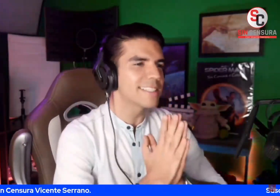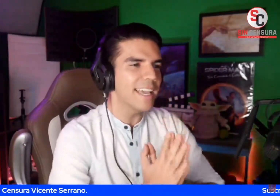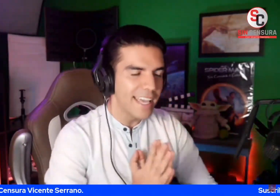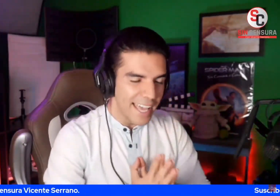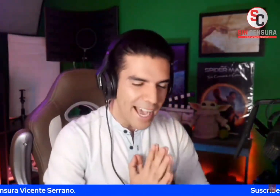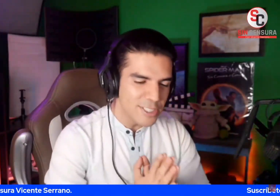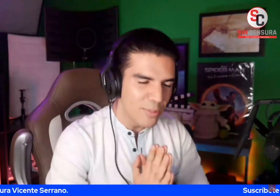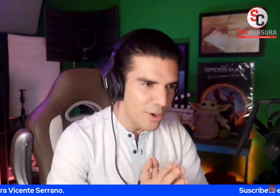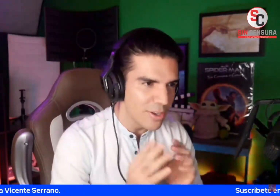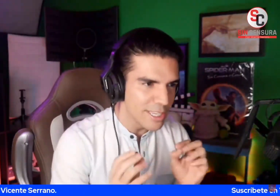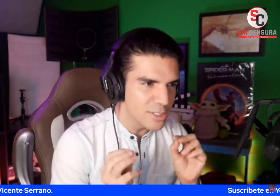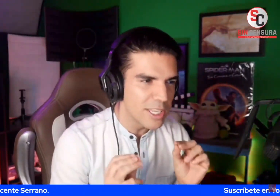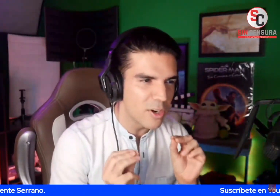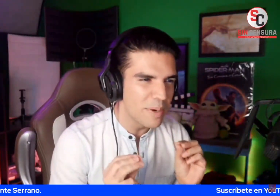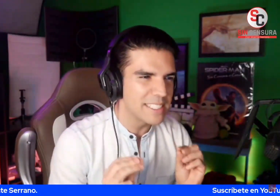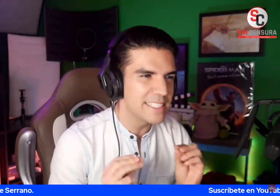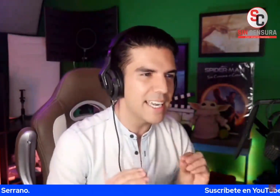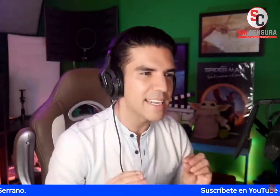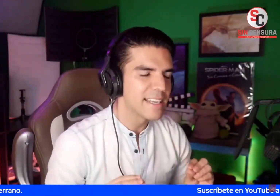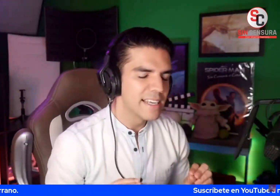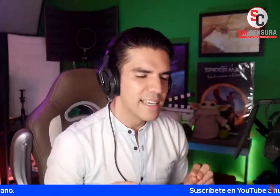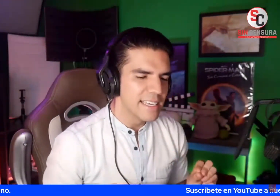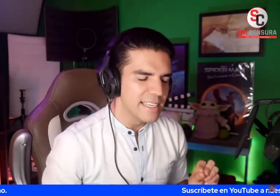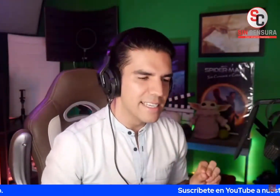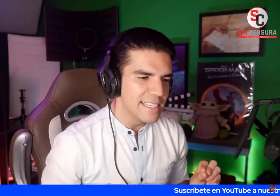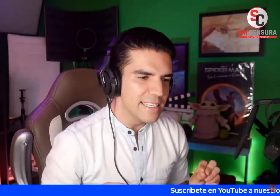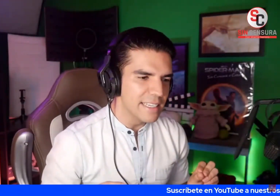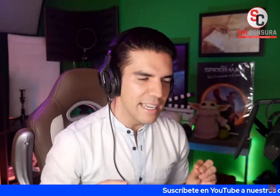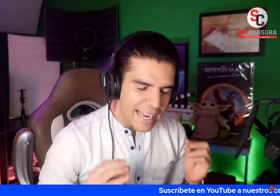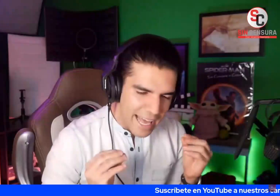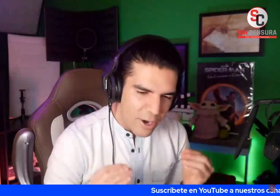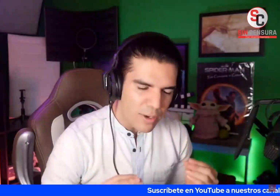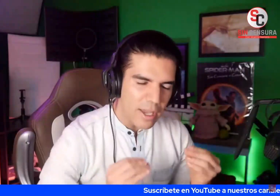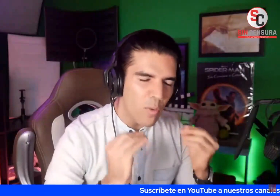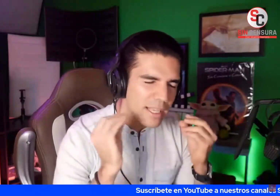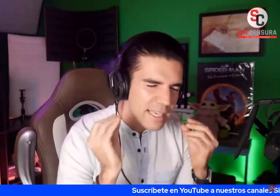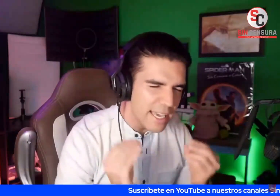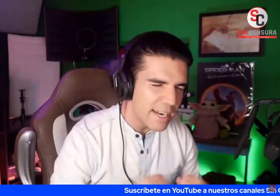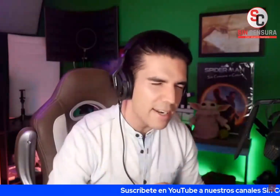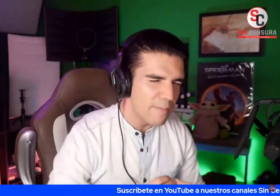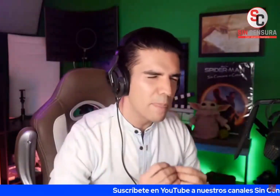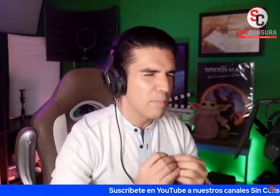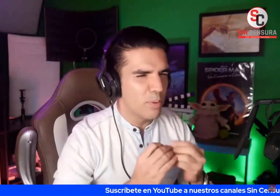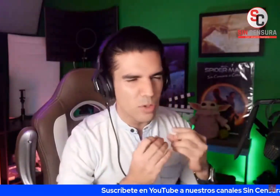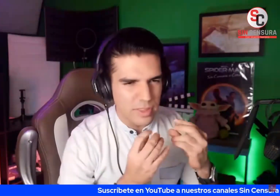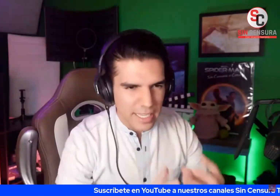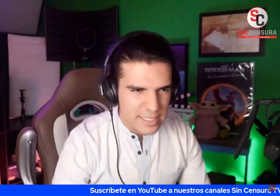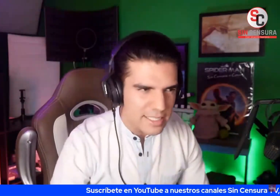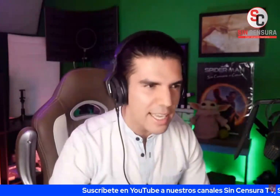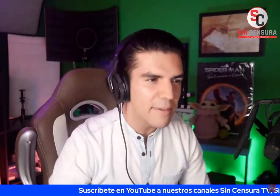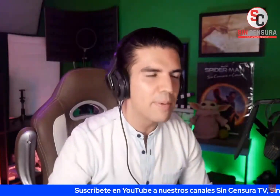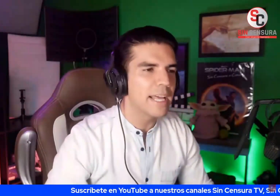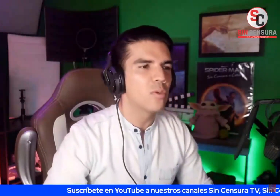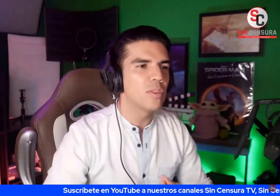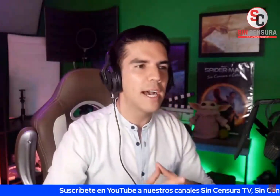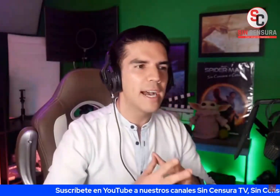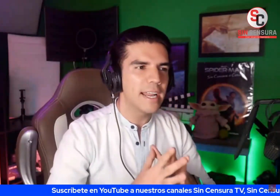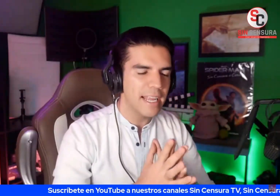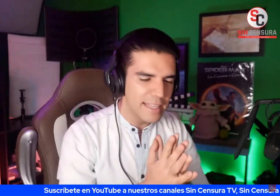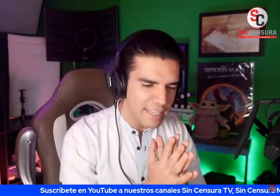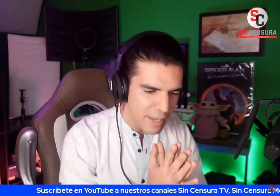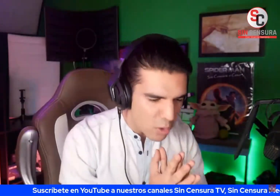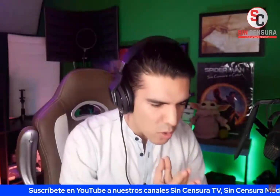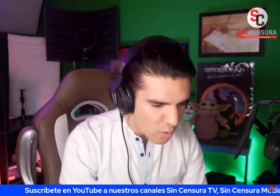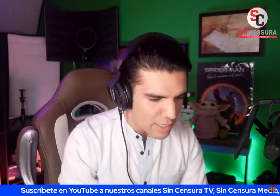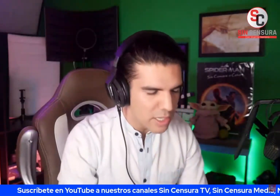Y es que a eso voy, eso quiero precisar. Claro que cualquier protesta para ayudar